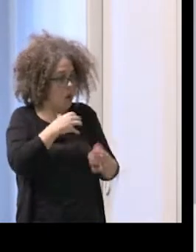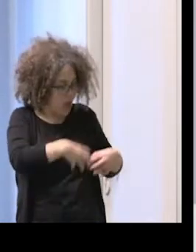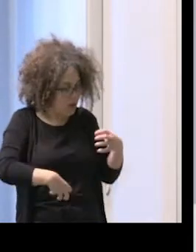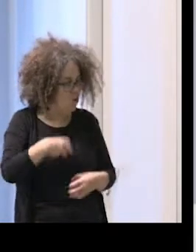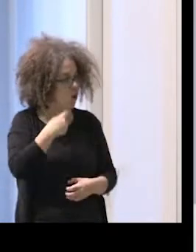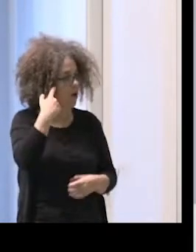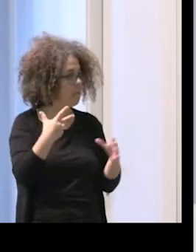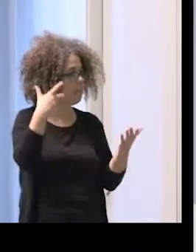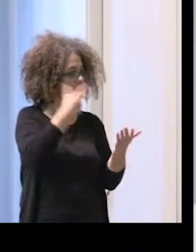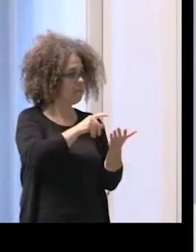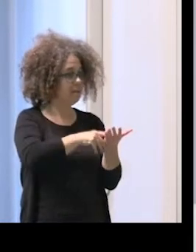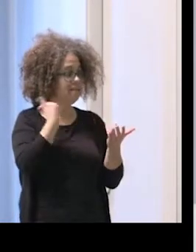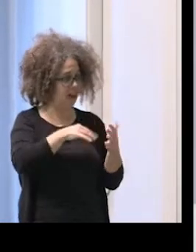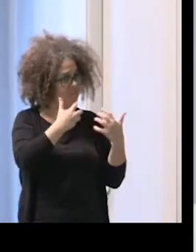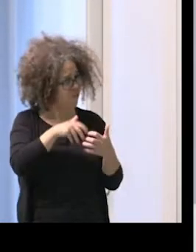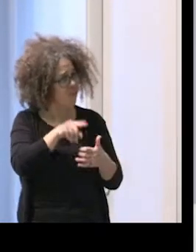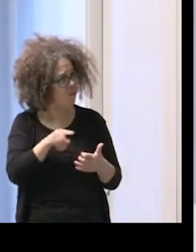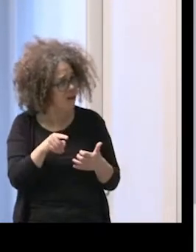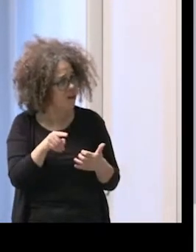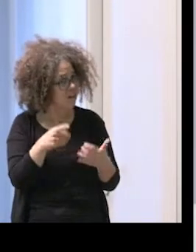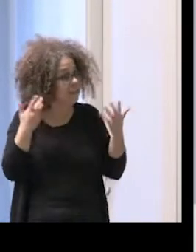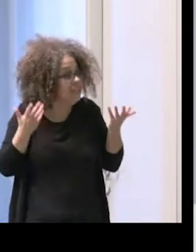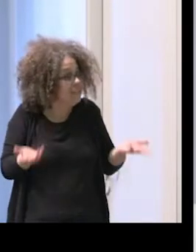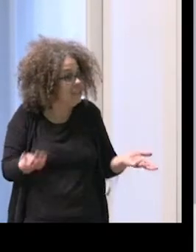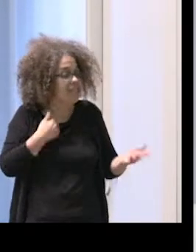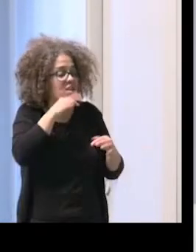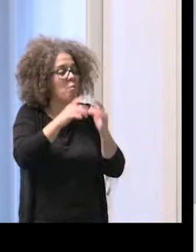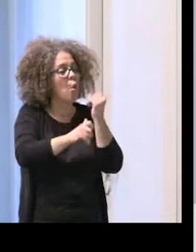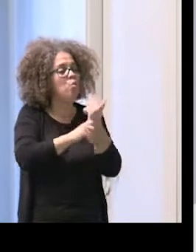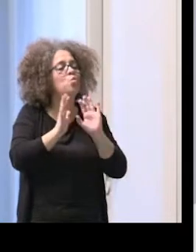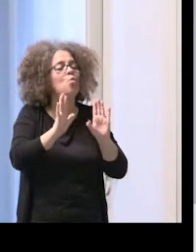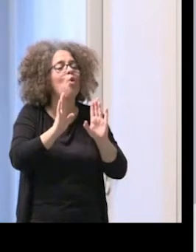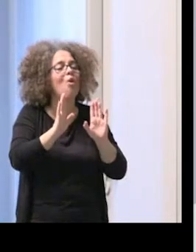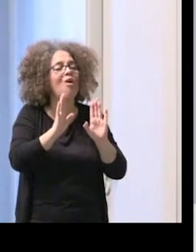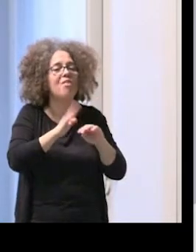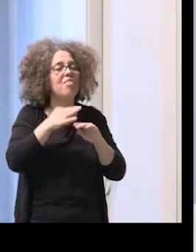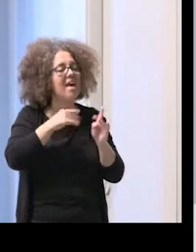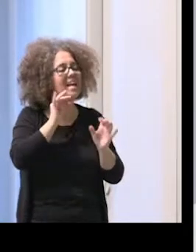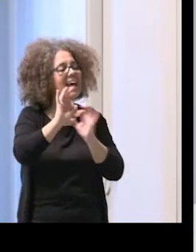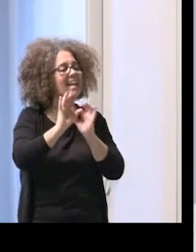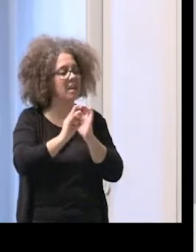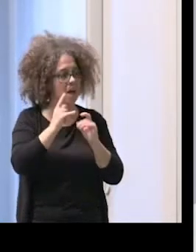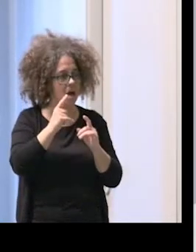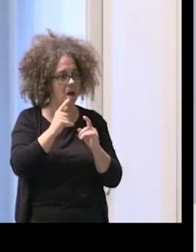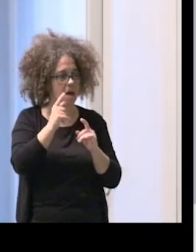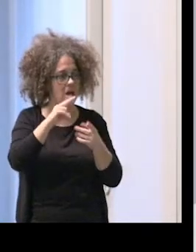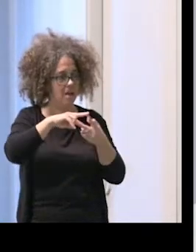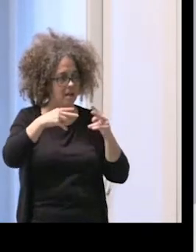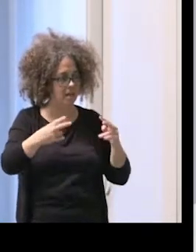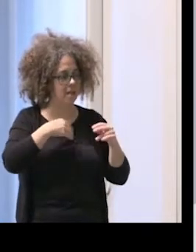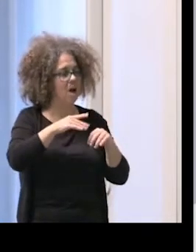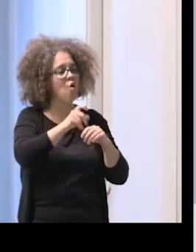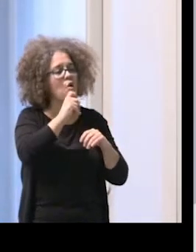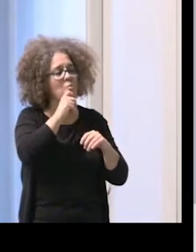tratar de responder esa pregunta es usar un truco de ingeniería genética que nos permite marcar estas células con una proteína